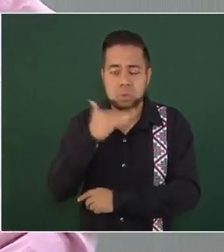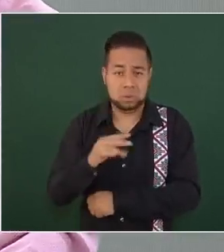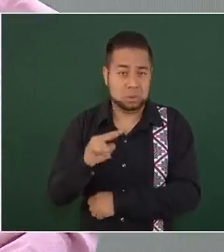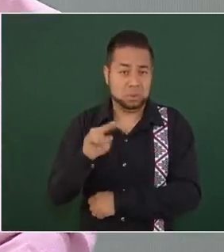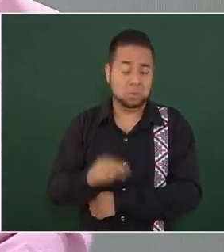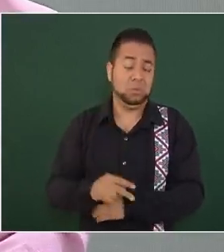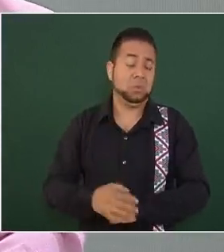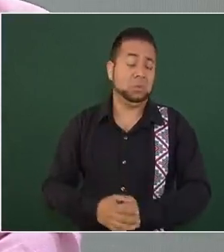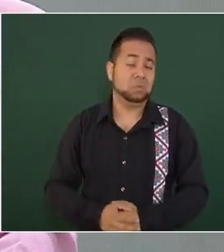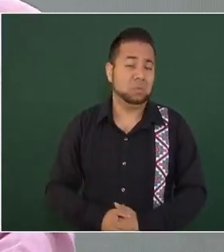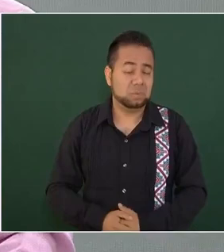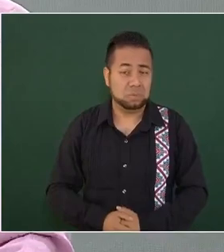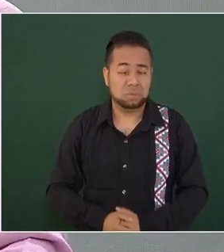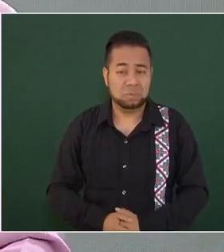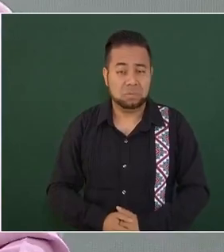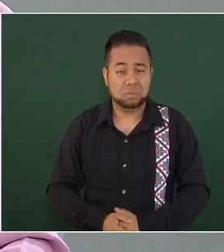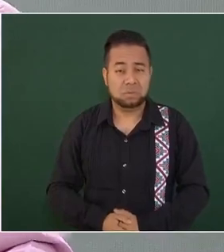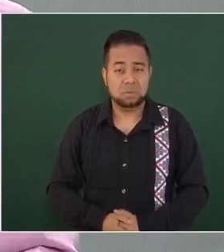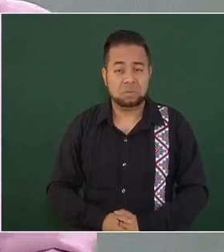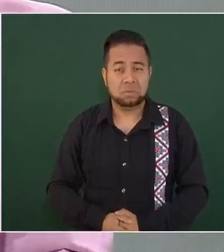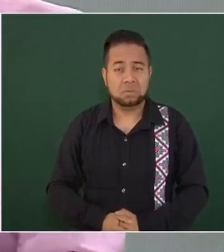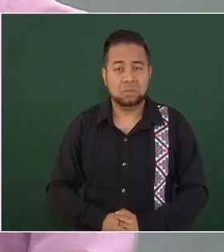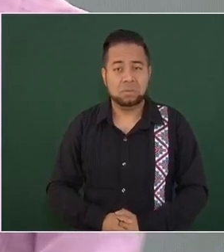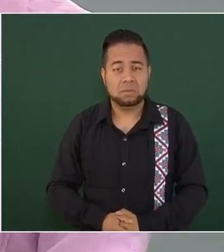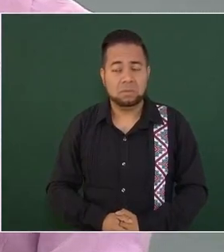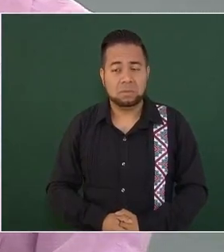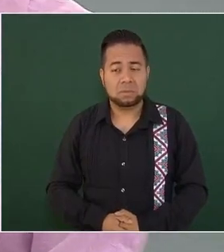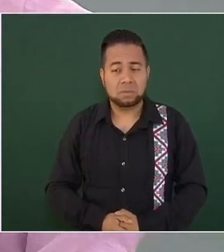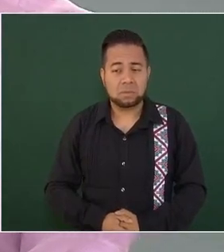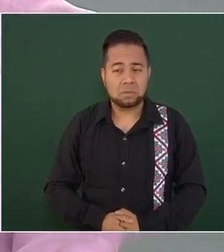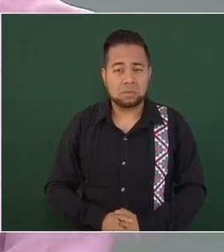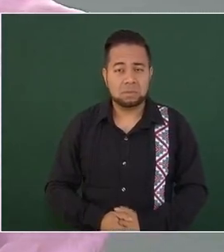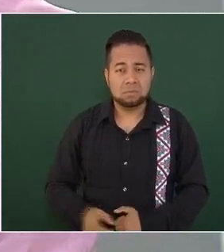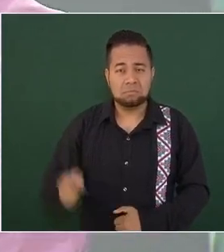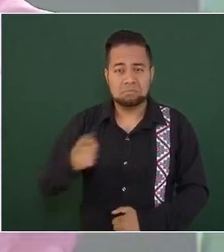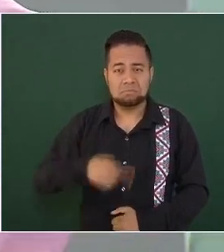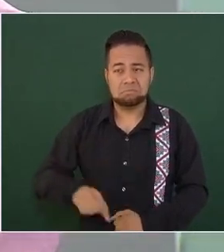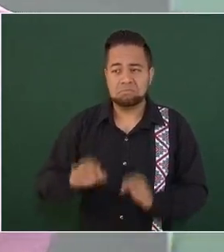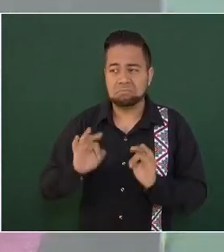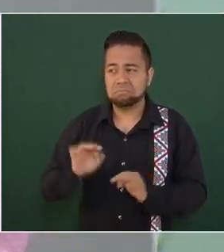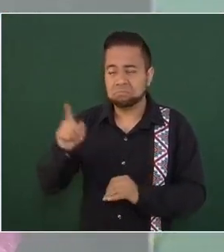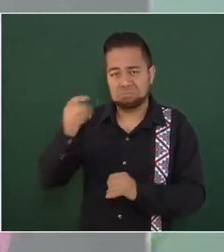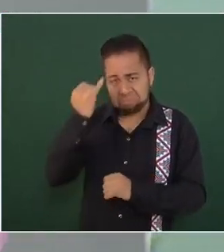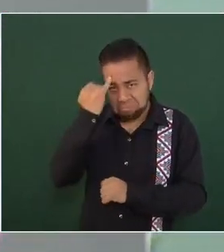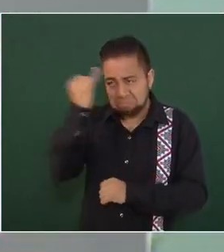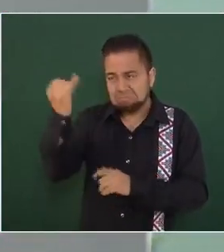los invasores europeos,